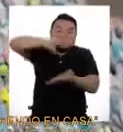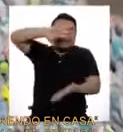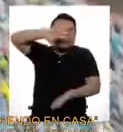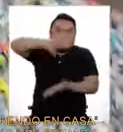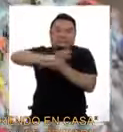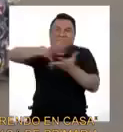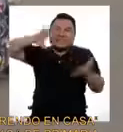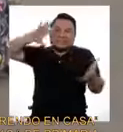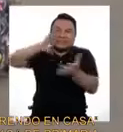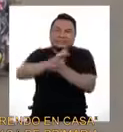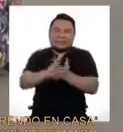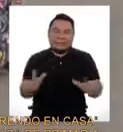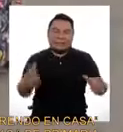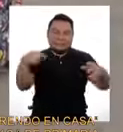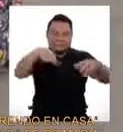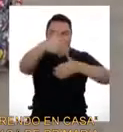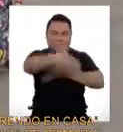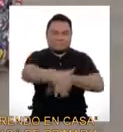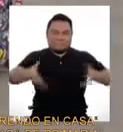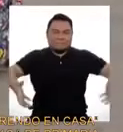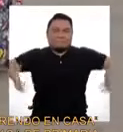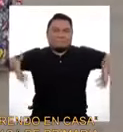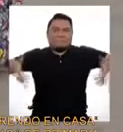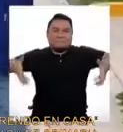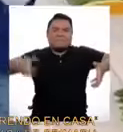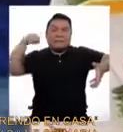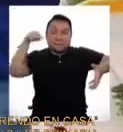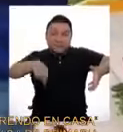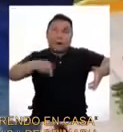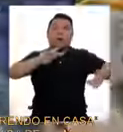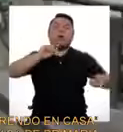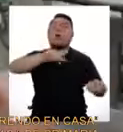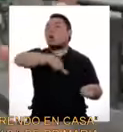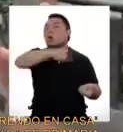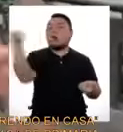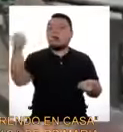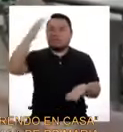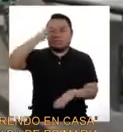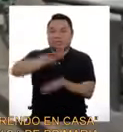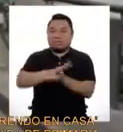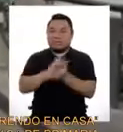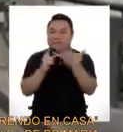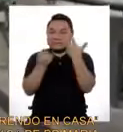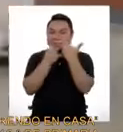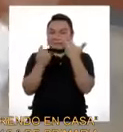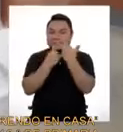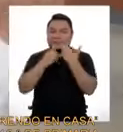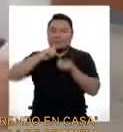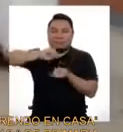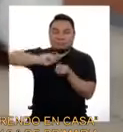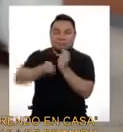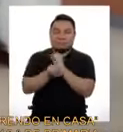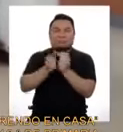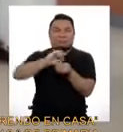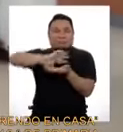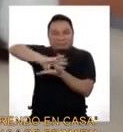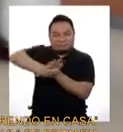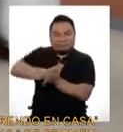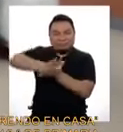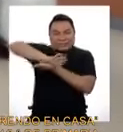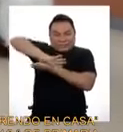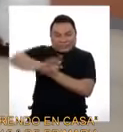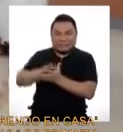es este sanguchón. Todos estos paquetes sufrirán una transformación espectacular en el siguiente paso. Tercero, producir. Toda esta infraestructura está